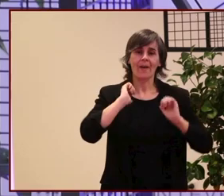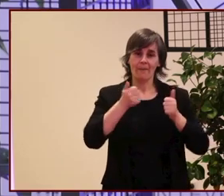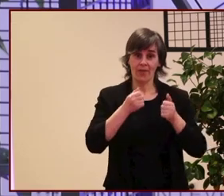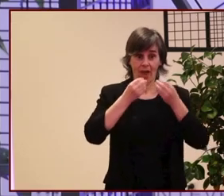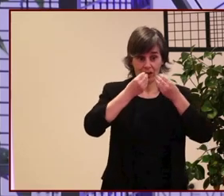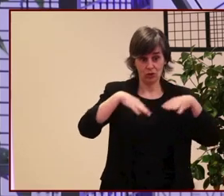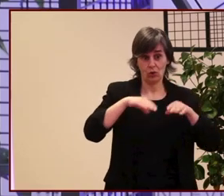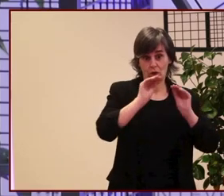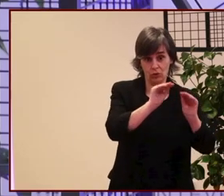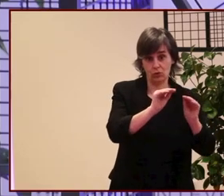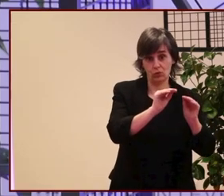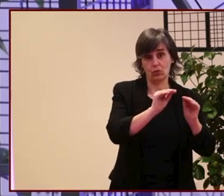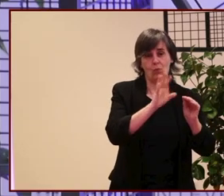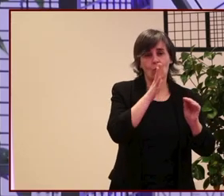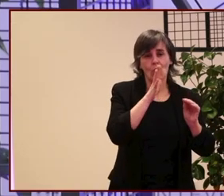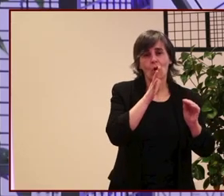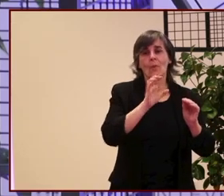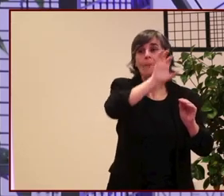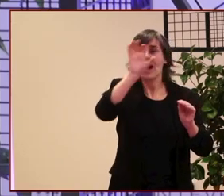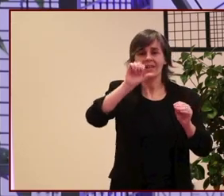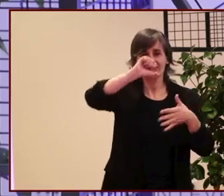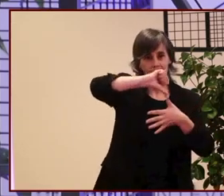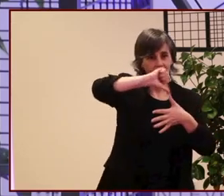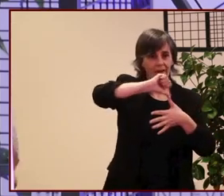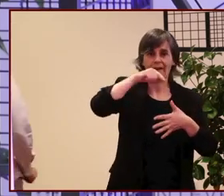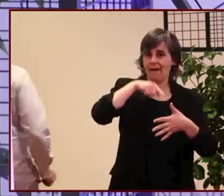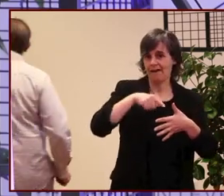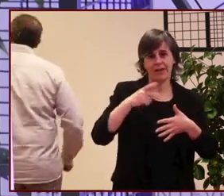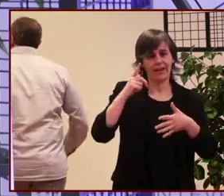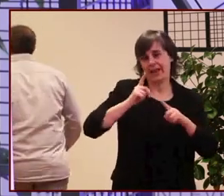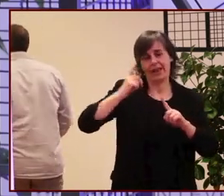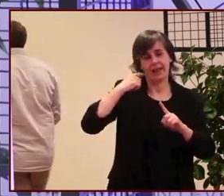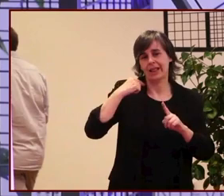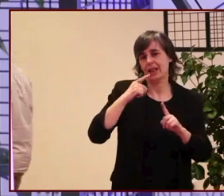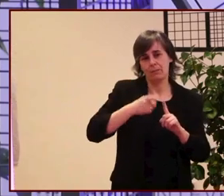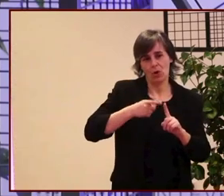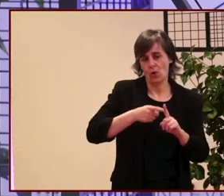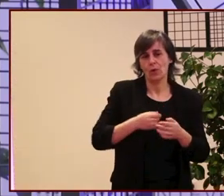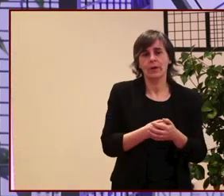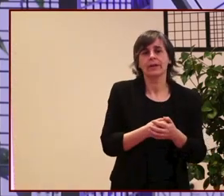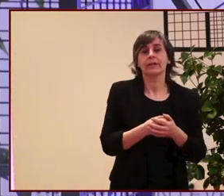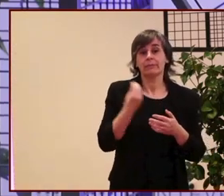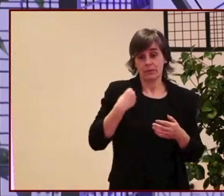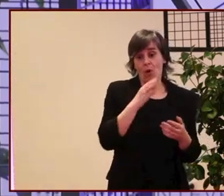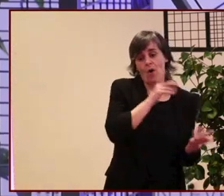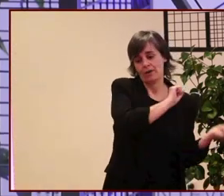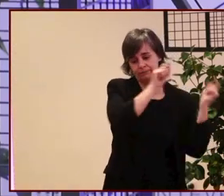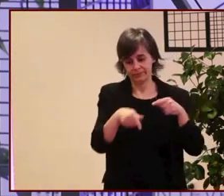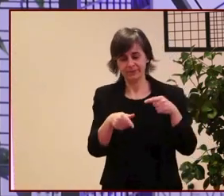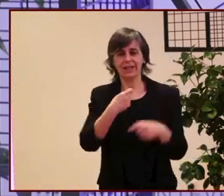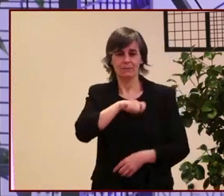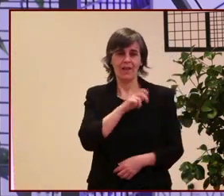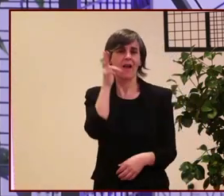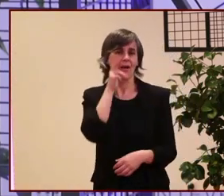la trae a españa están estos días en nuestra ciudad de vigo ha sido una experiencia grandiosa el compartir emociones